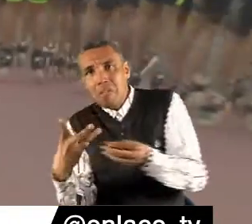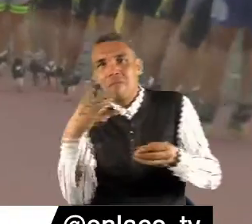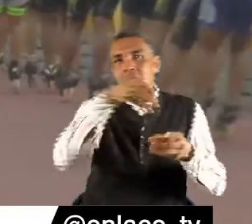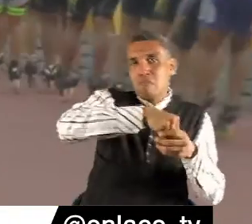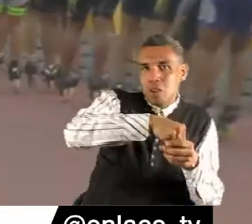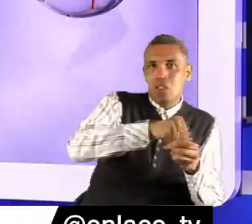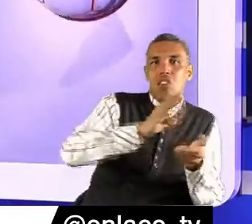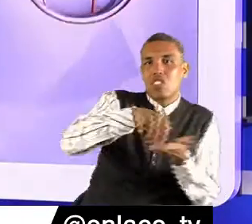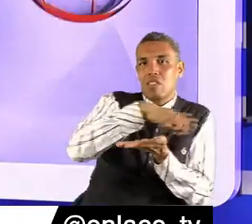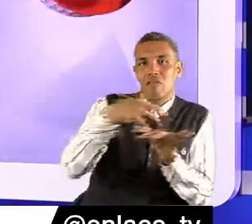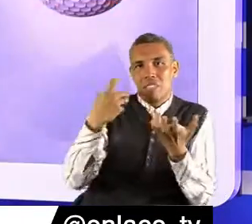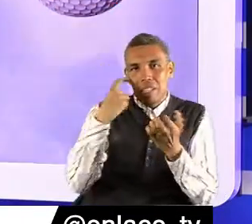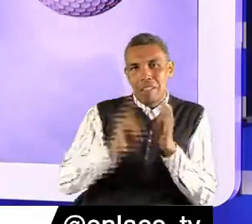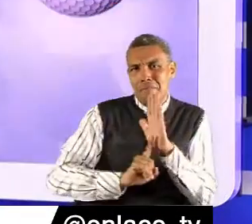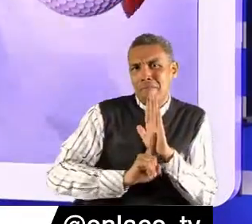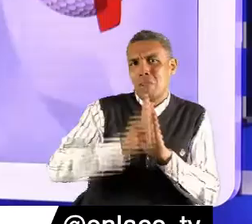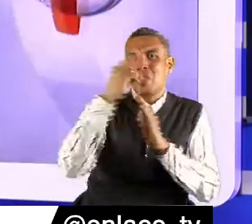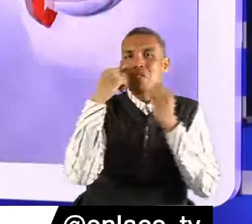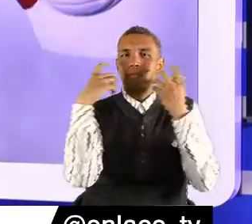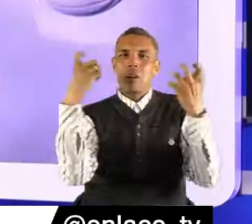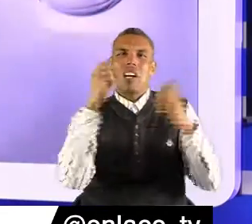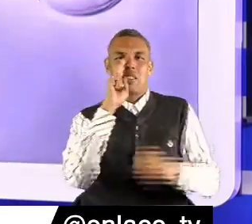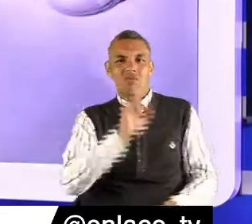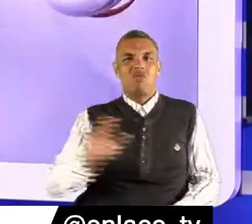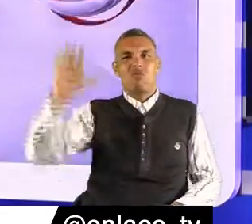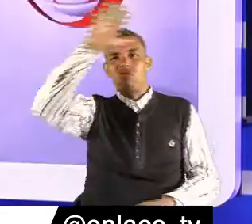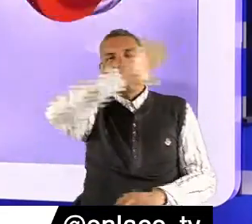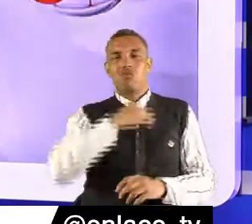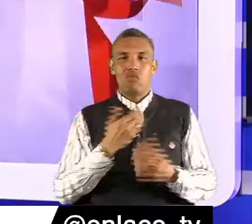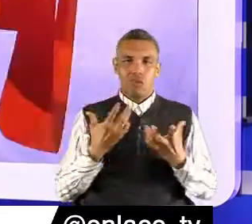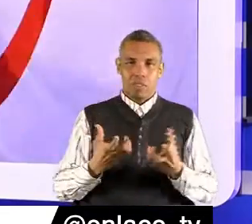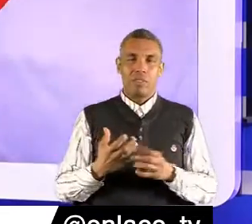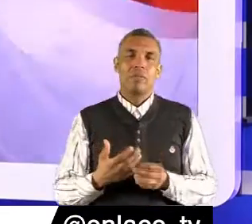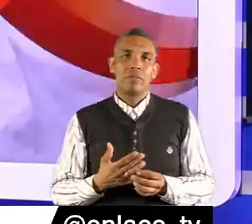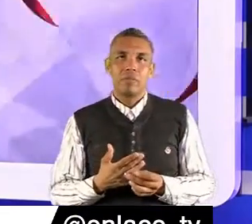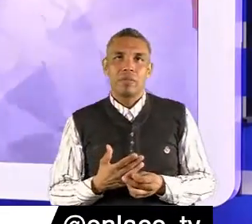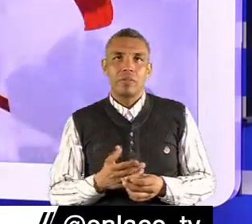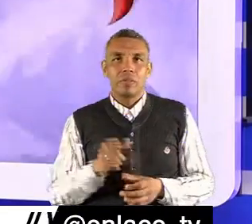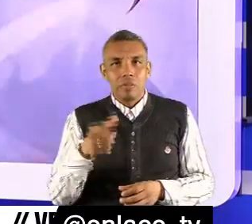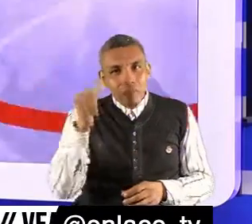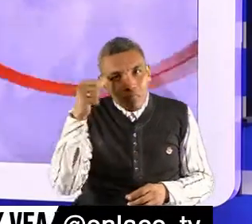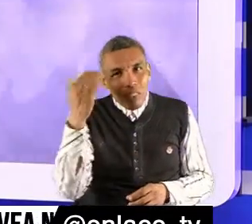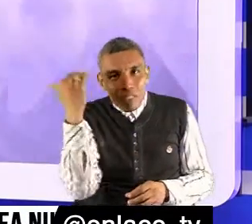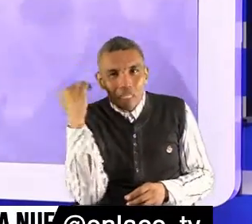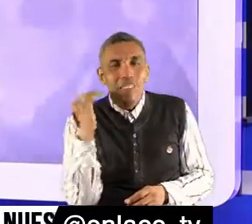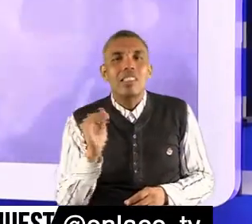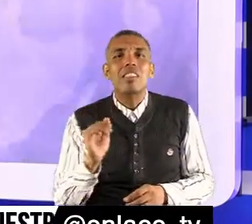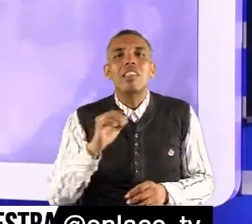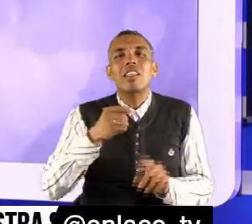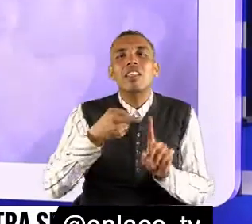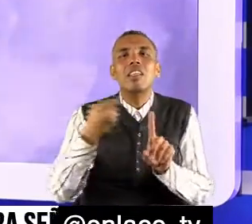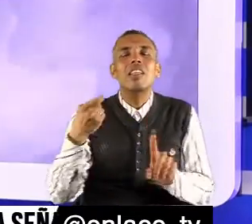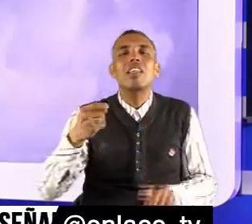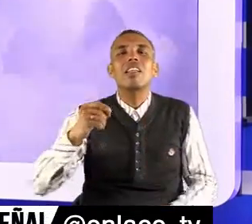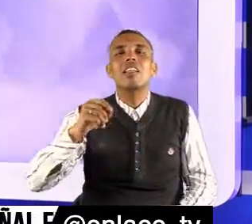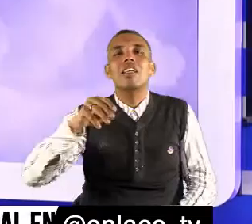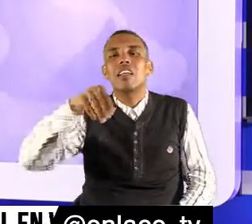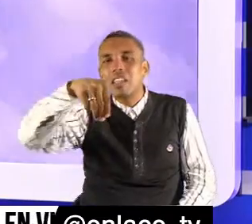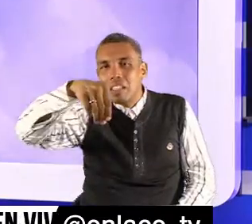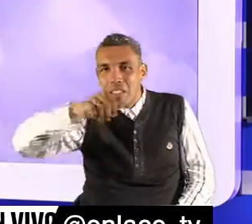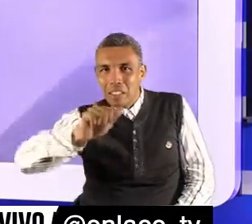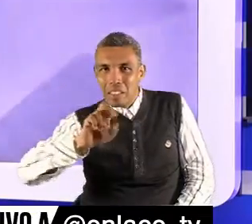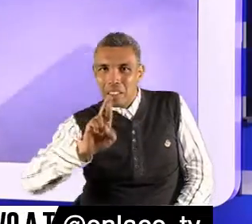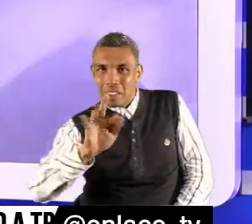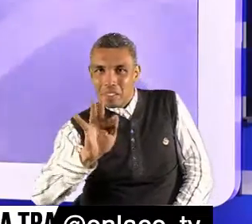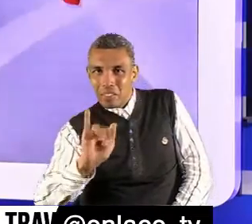nacional. Qué bueno estos microciclos, recordar que así inició el patinador barranqueño John Steven Martínez, que luego de